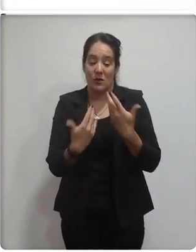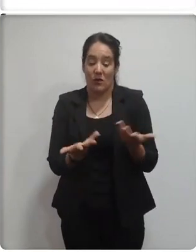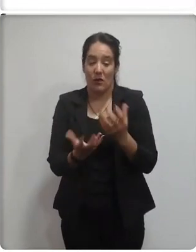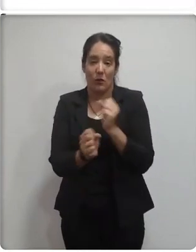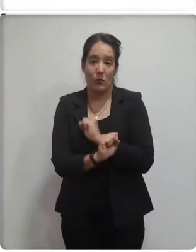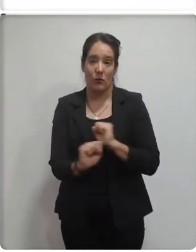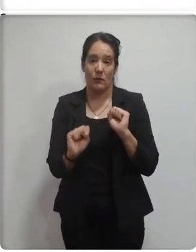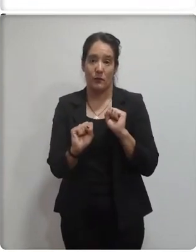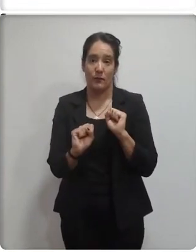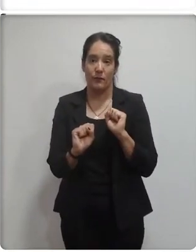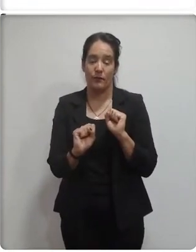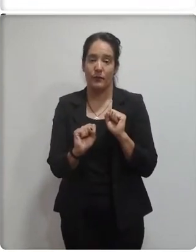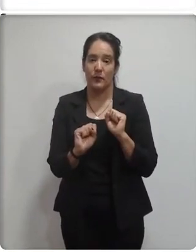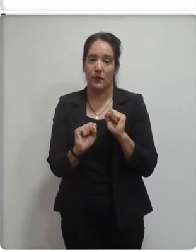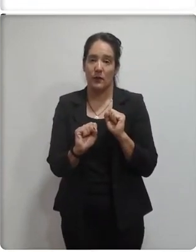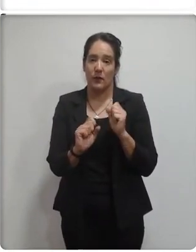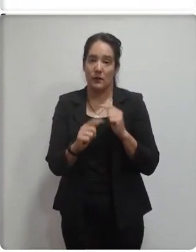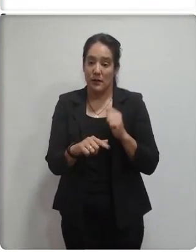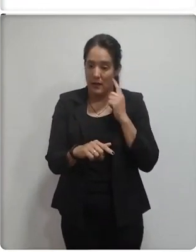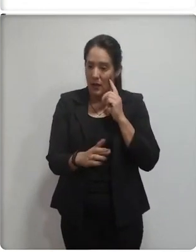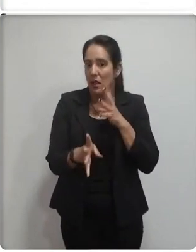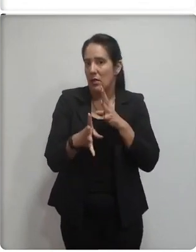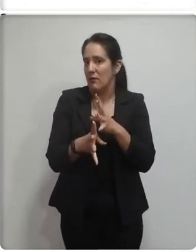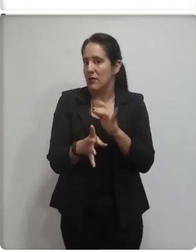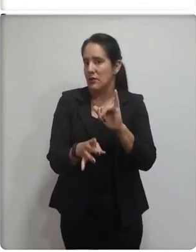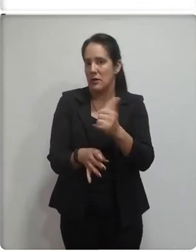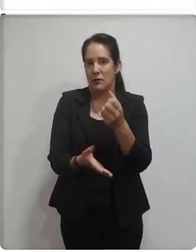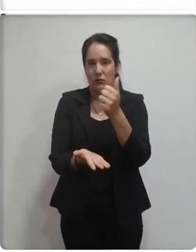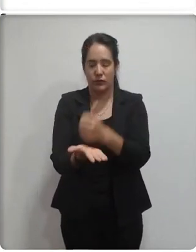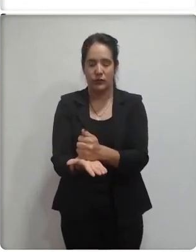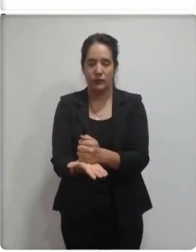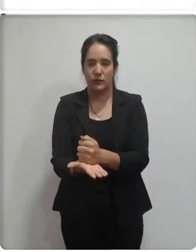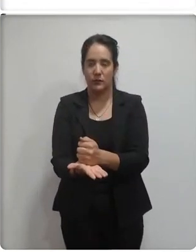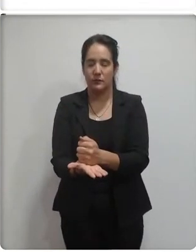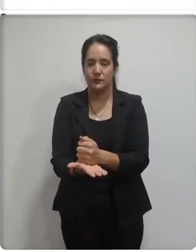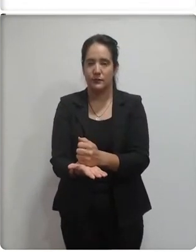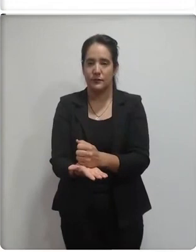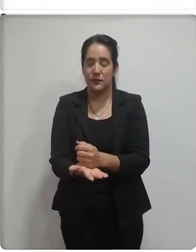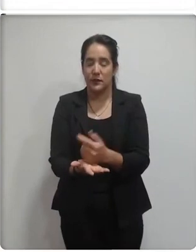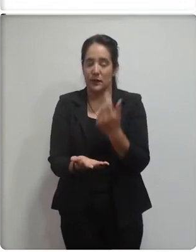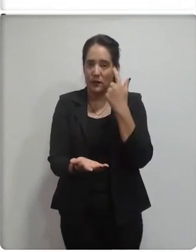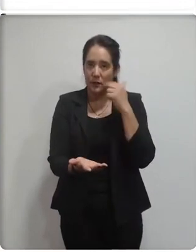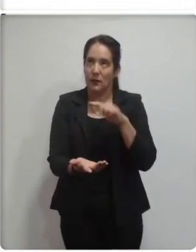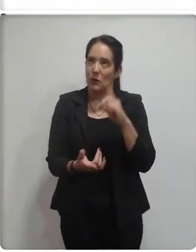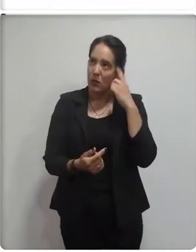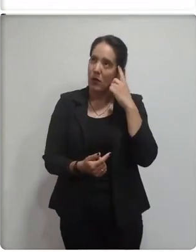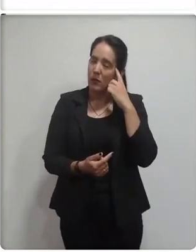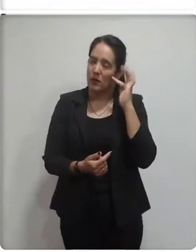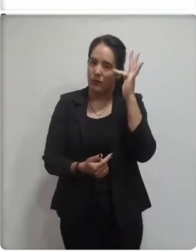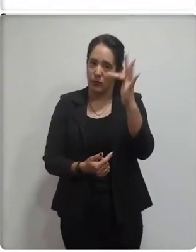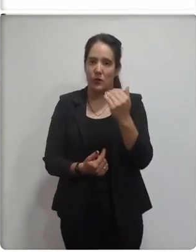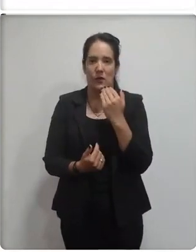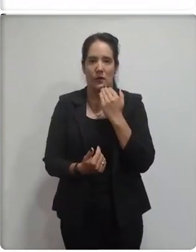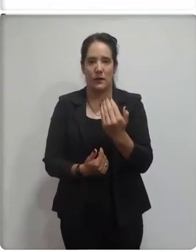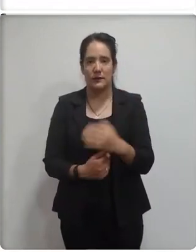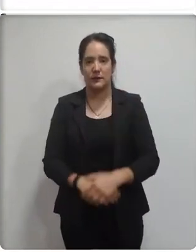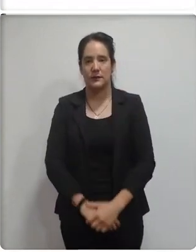sistemas. Así que bueno, el desafío es por ahí también tenemos que irlo pensando. Gracias.